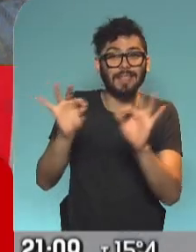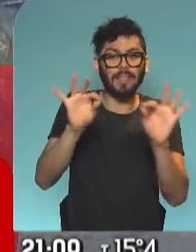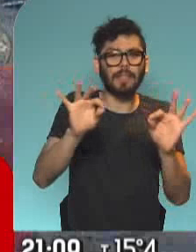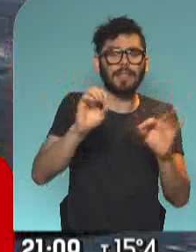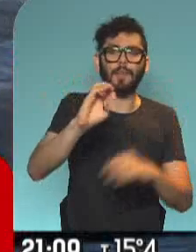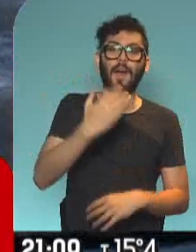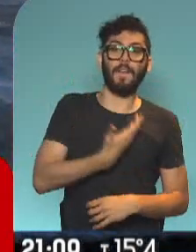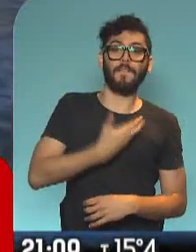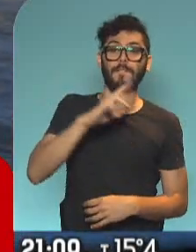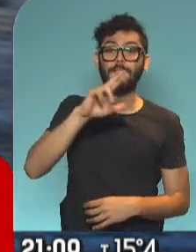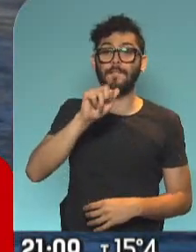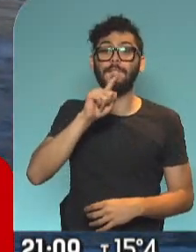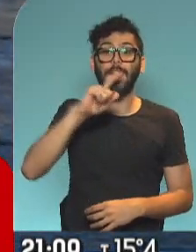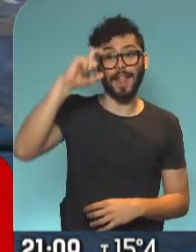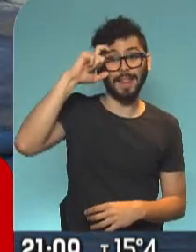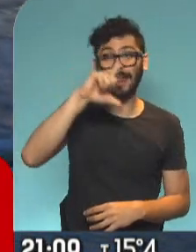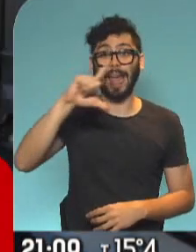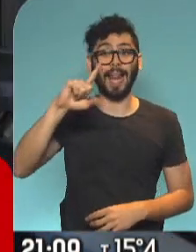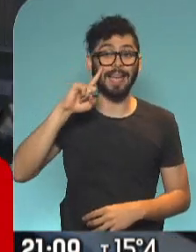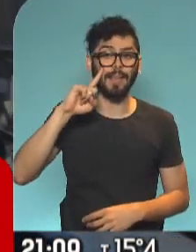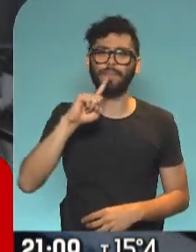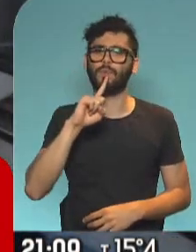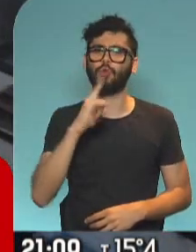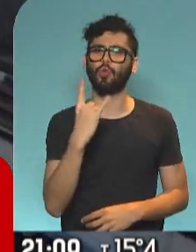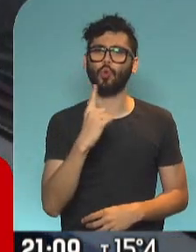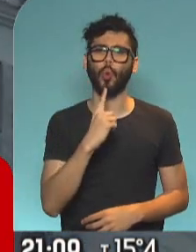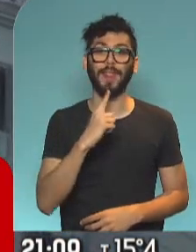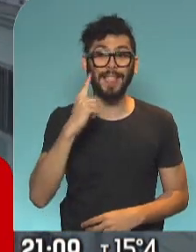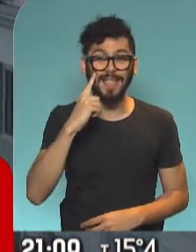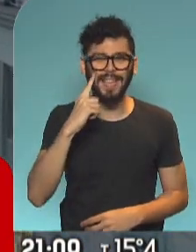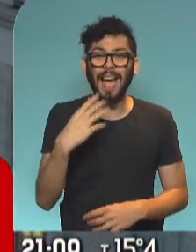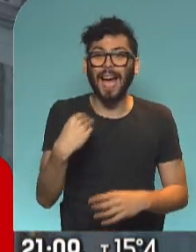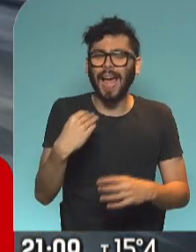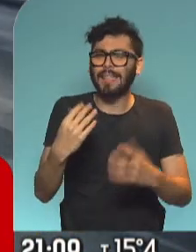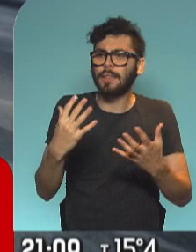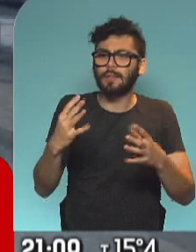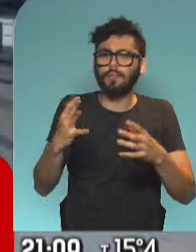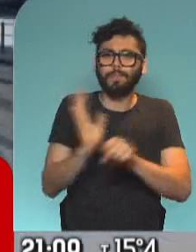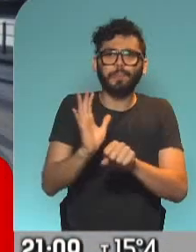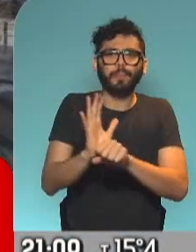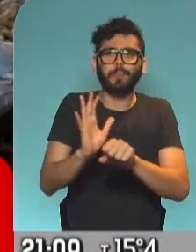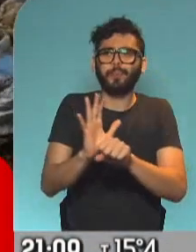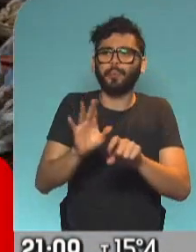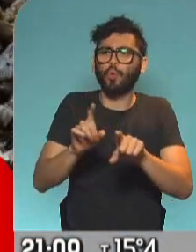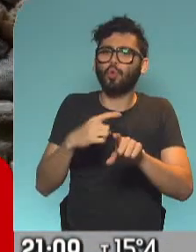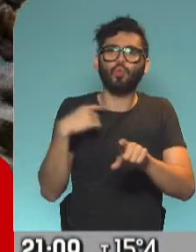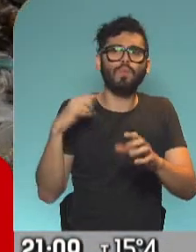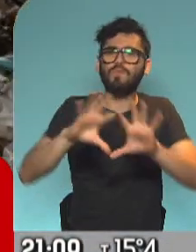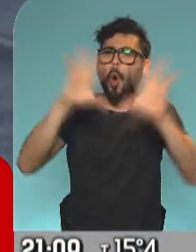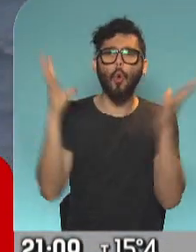Tutti, donde él plantea lo de una fraternidad universal y esta necesidad de que para que el